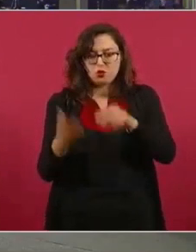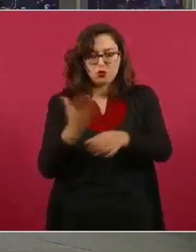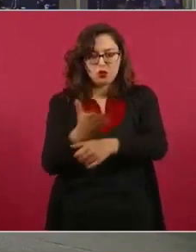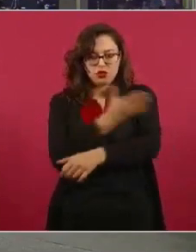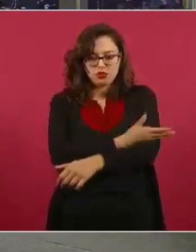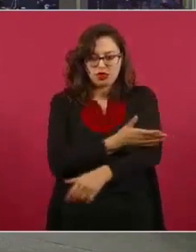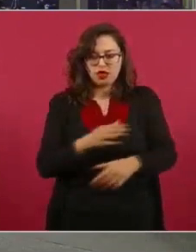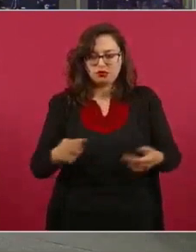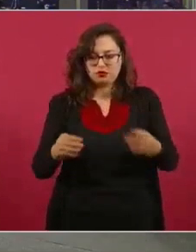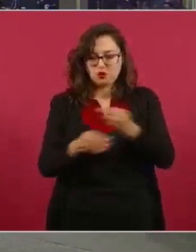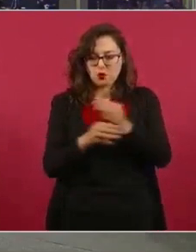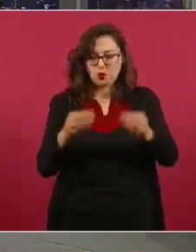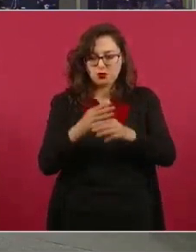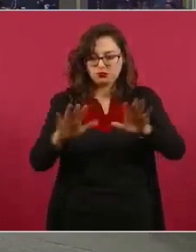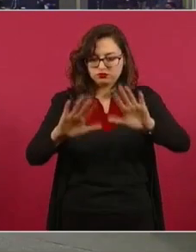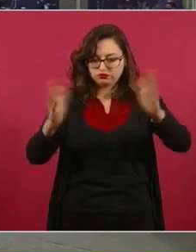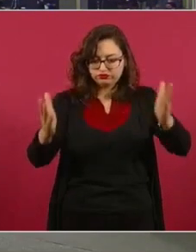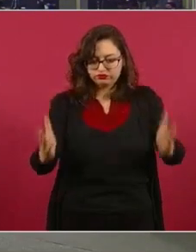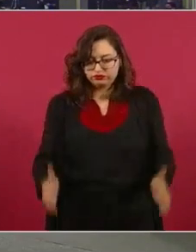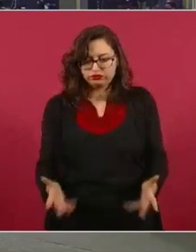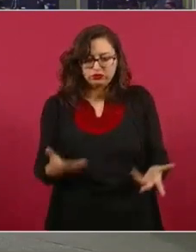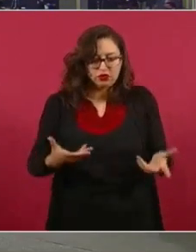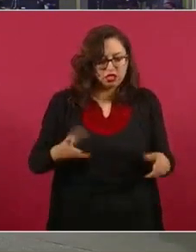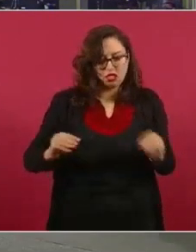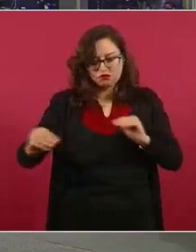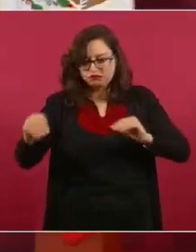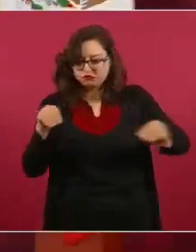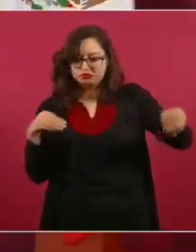no vamos a poder, nos va a quedar chueco.